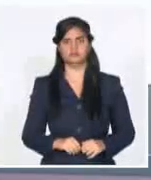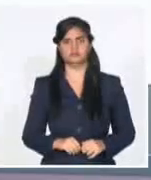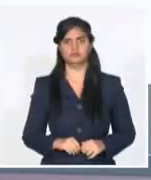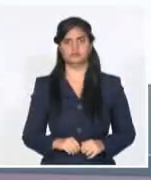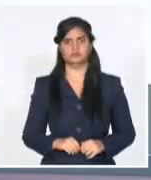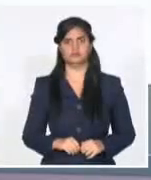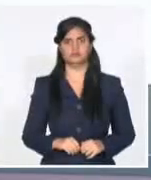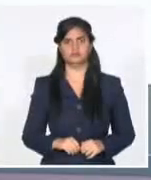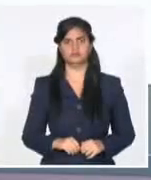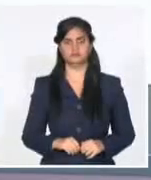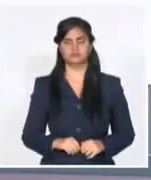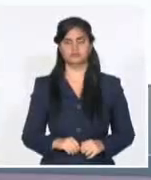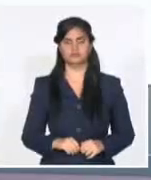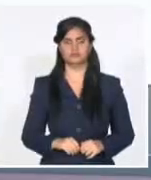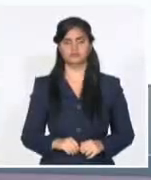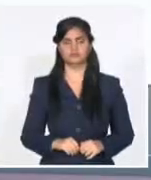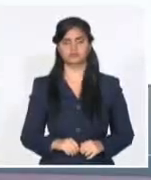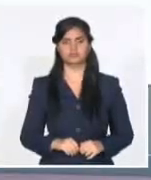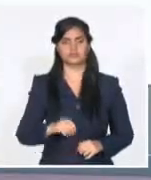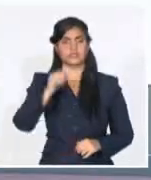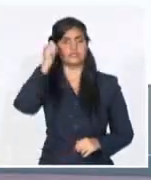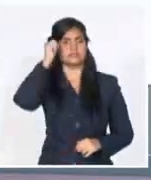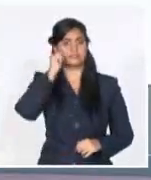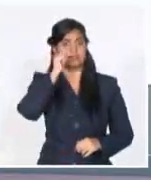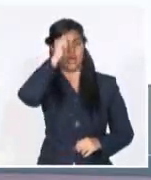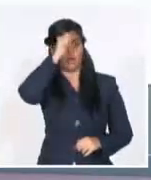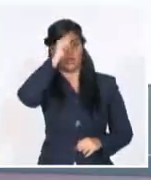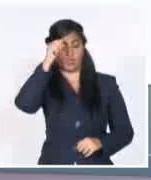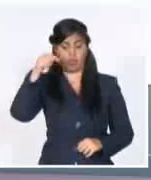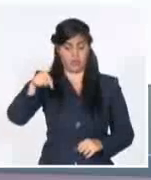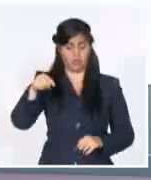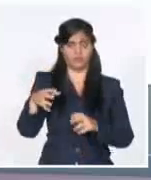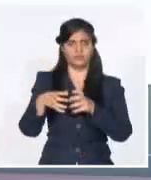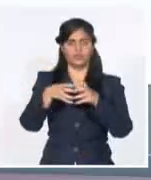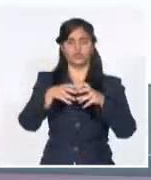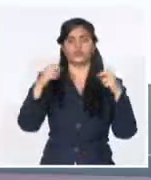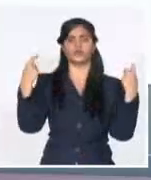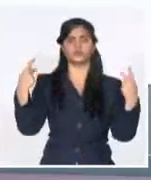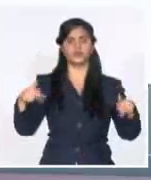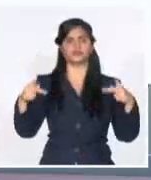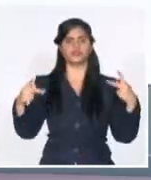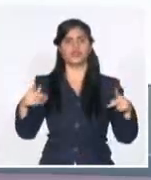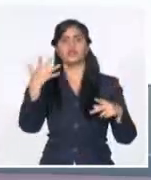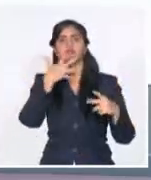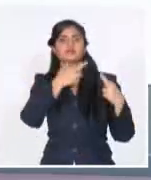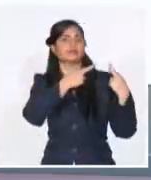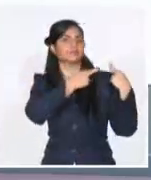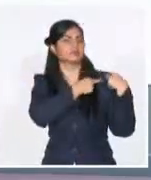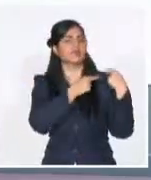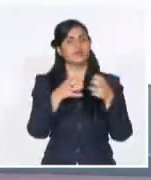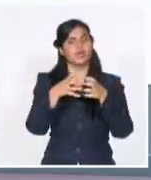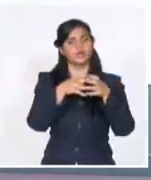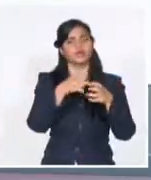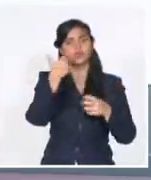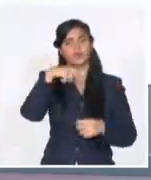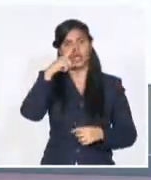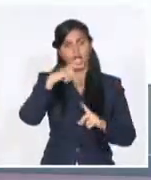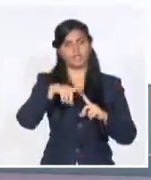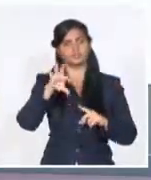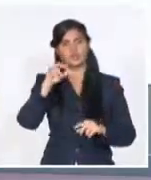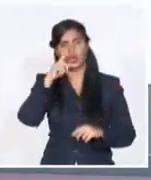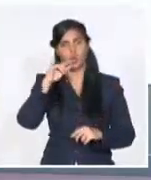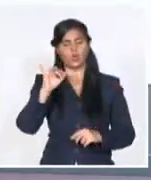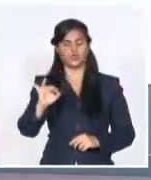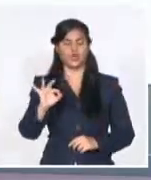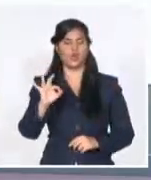Y este fin de semana, un grupo de instituciones solidarias con el entorno y la comunidad, bajo la guía de la Fundación Antonio Núñez Jiménez y la Embajada de Noruega en